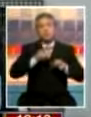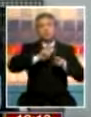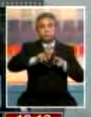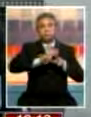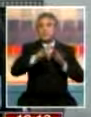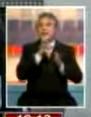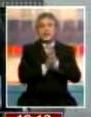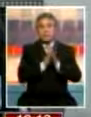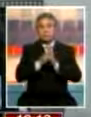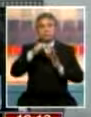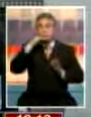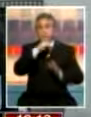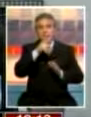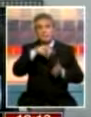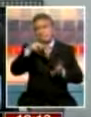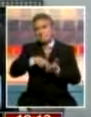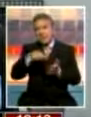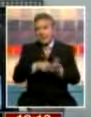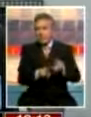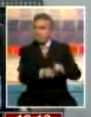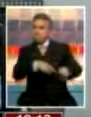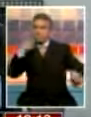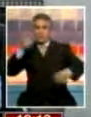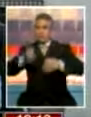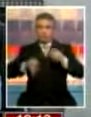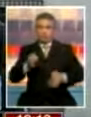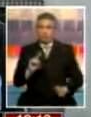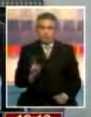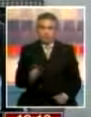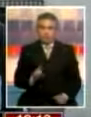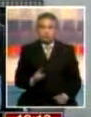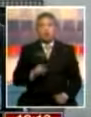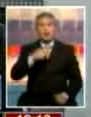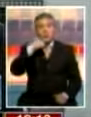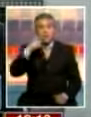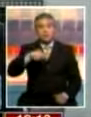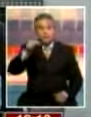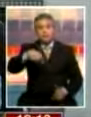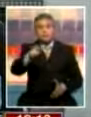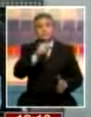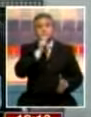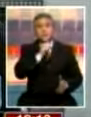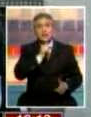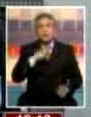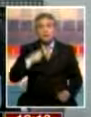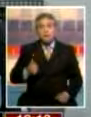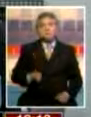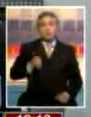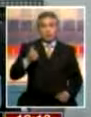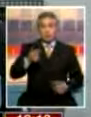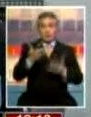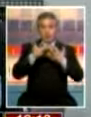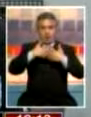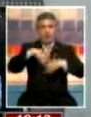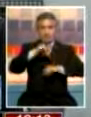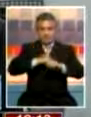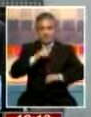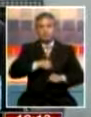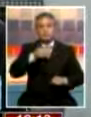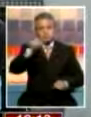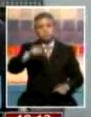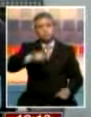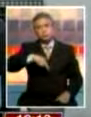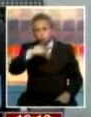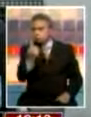y no tener que esperar largo juicio. Ahora, cuando estas mediaciones no son exitosas porque falta voluntad por parte de la empresa, ustedes han visto que nosotros siempre